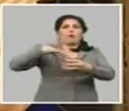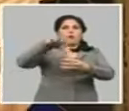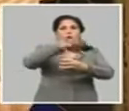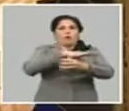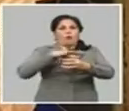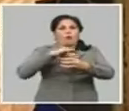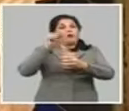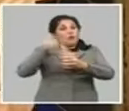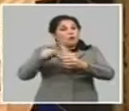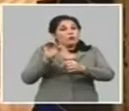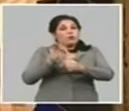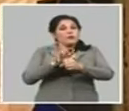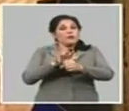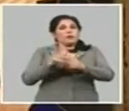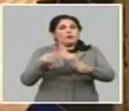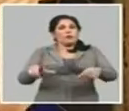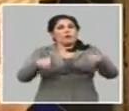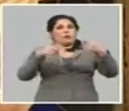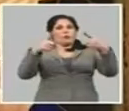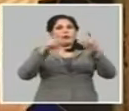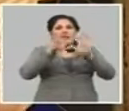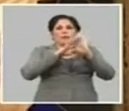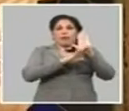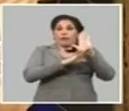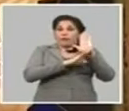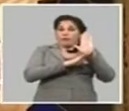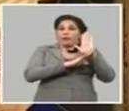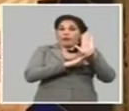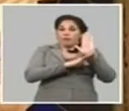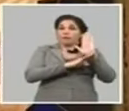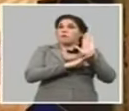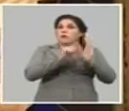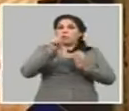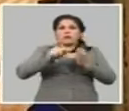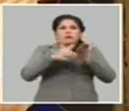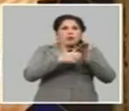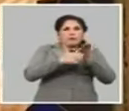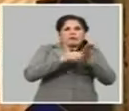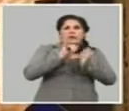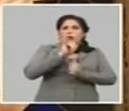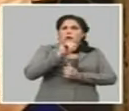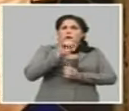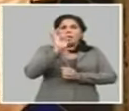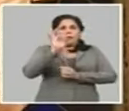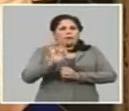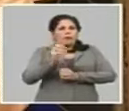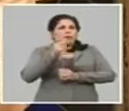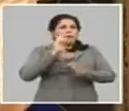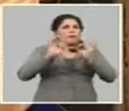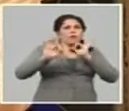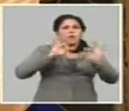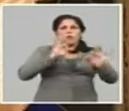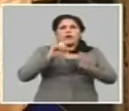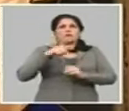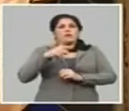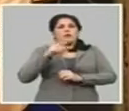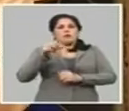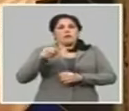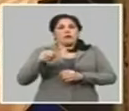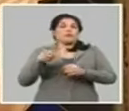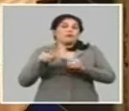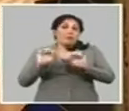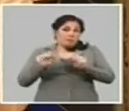y hoy se ha empezado a cumplir con todos los viajeros que han llegado al país en la vigilancia en los centros que tenemos creado